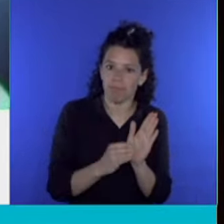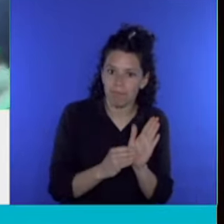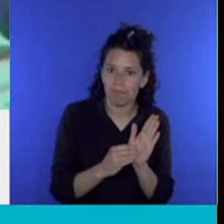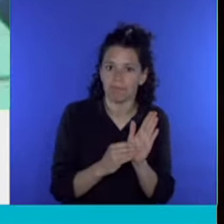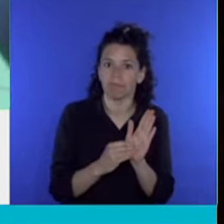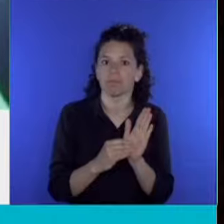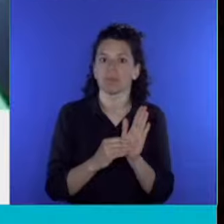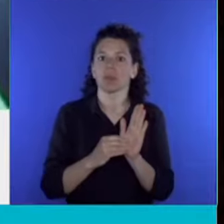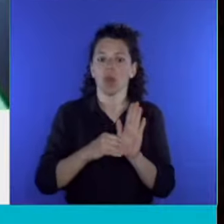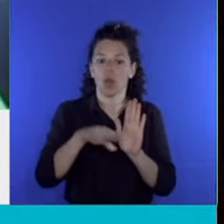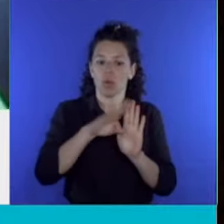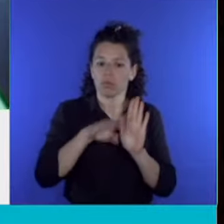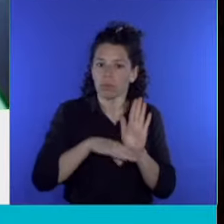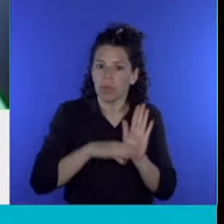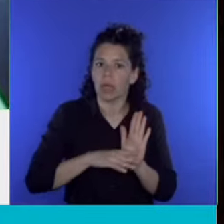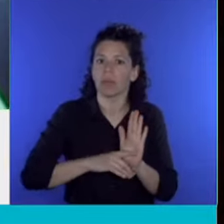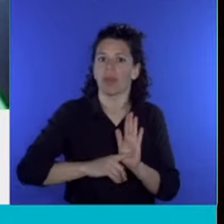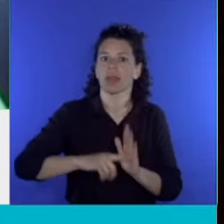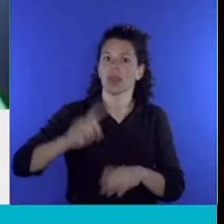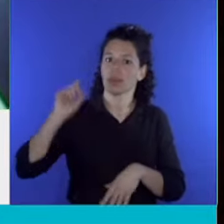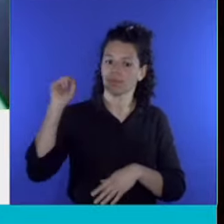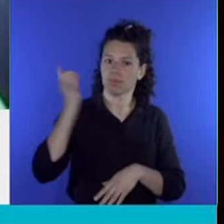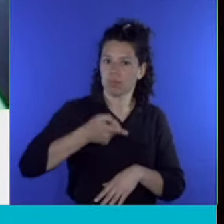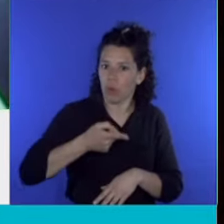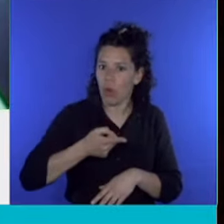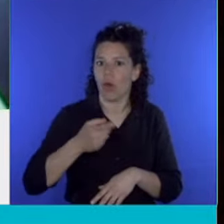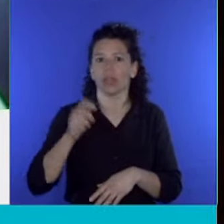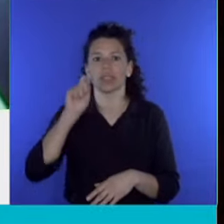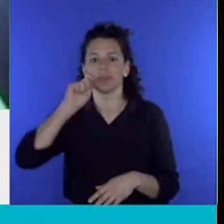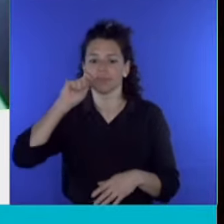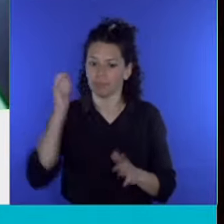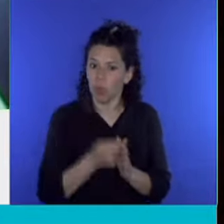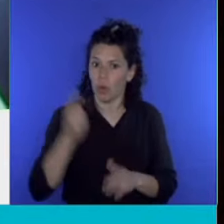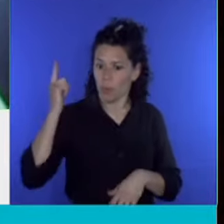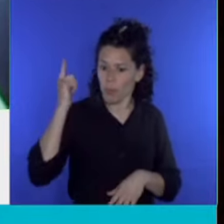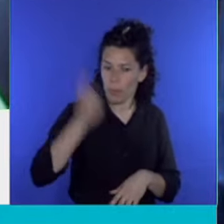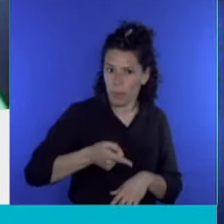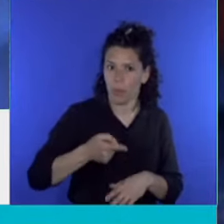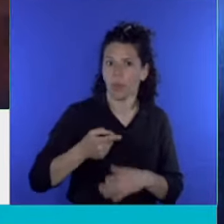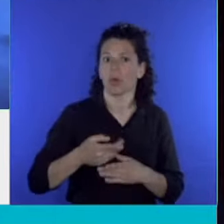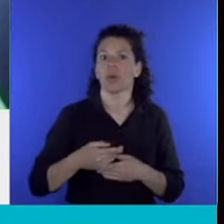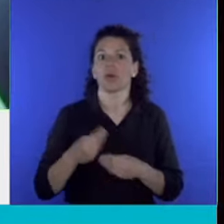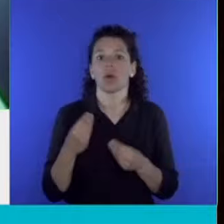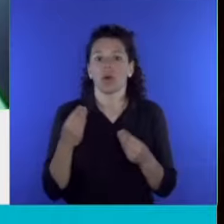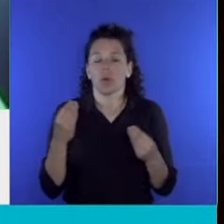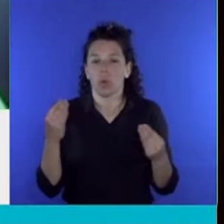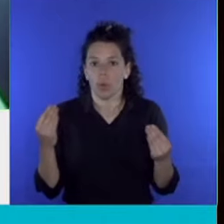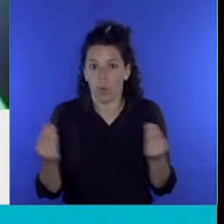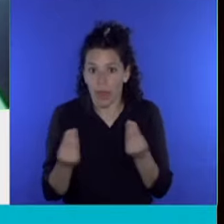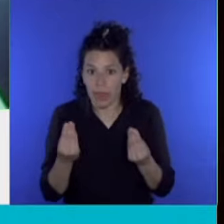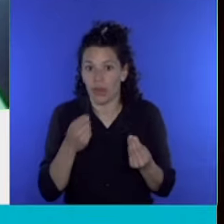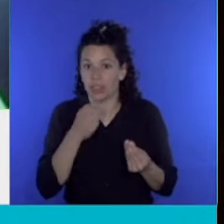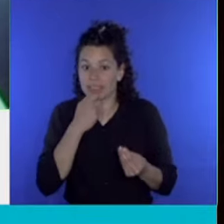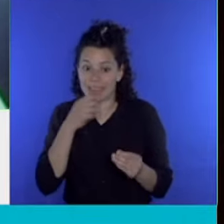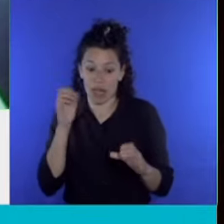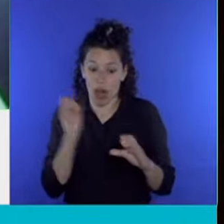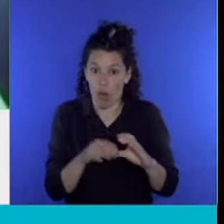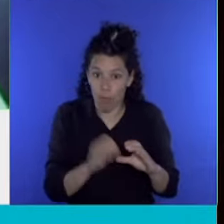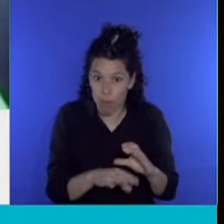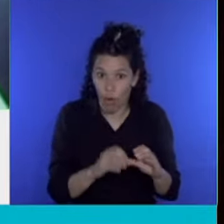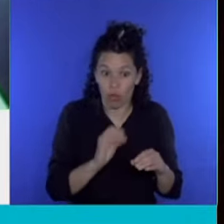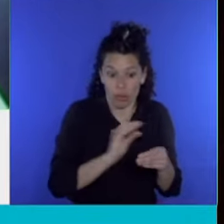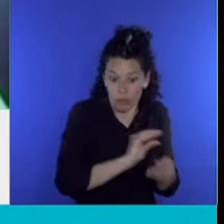régimen de sanciones para el caso de incumplimiento o que los fondos no se apliquen a lo que efectivamente